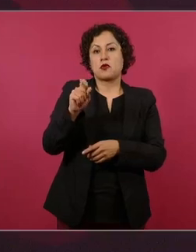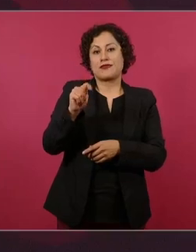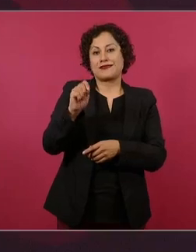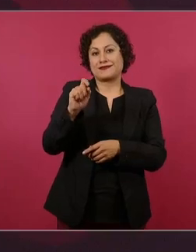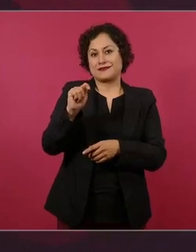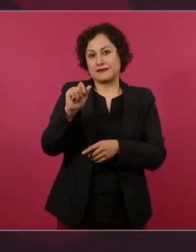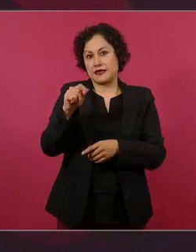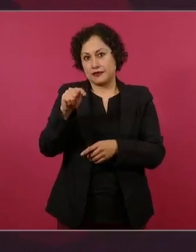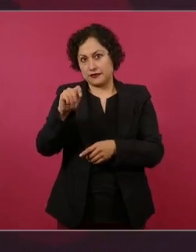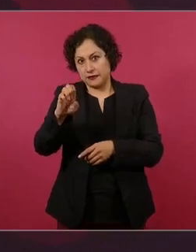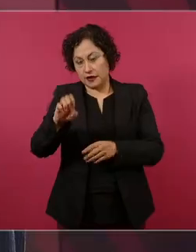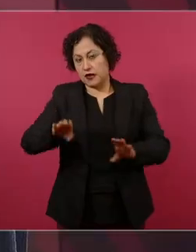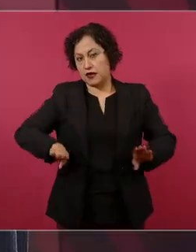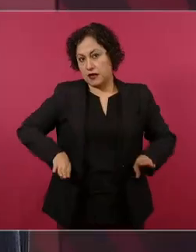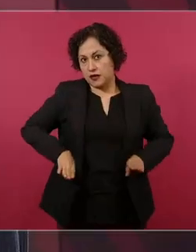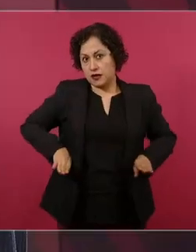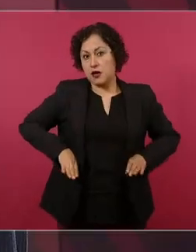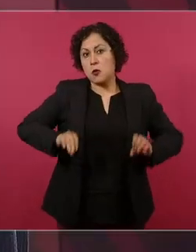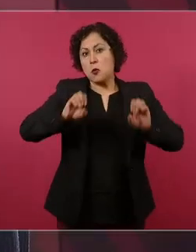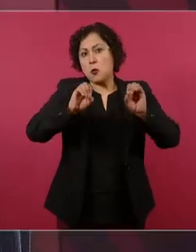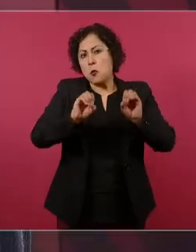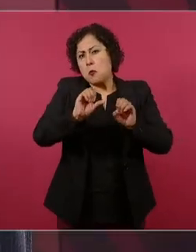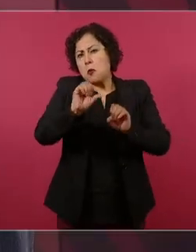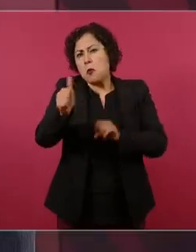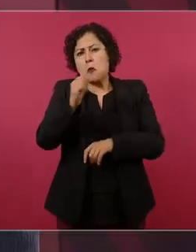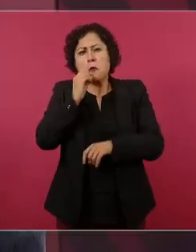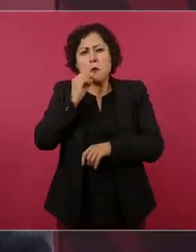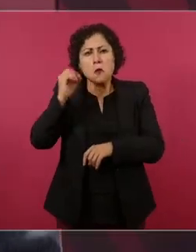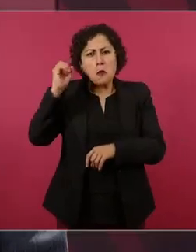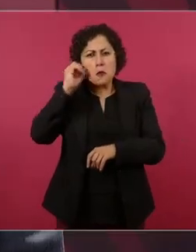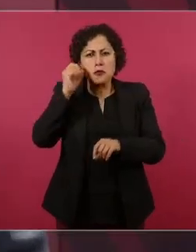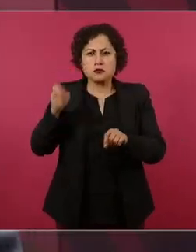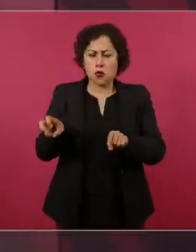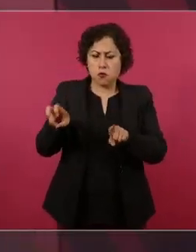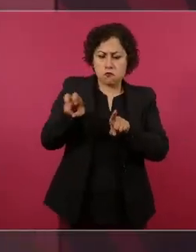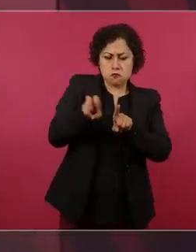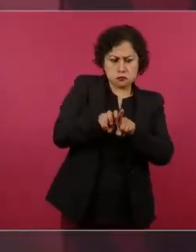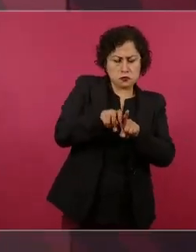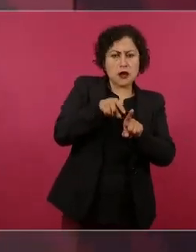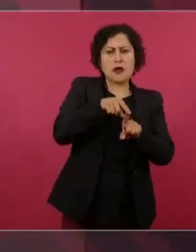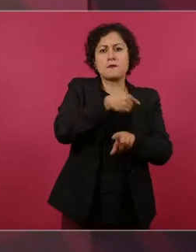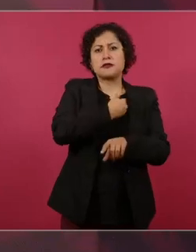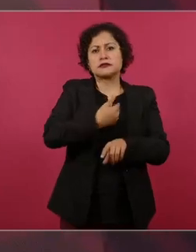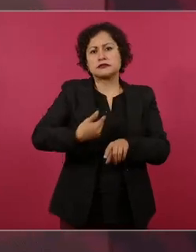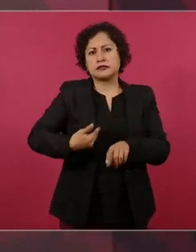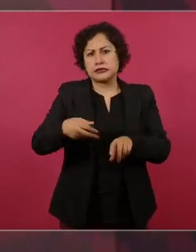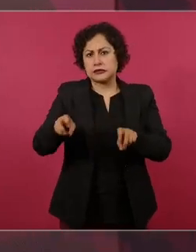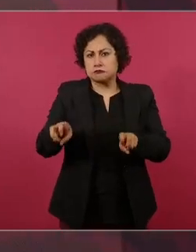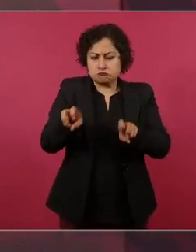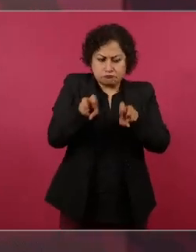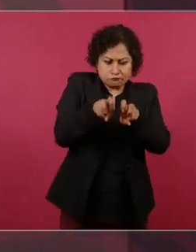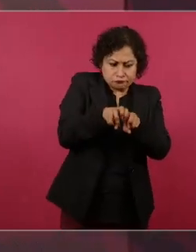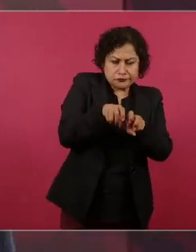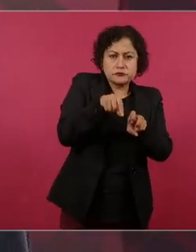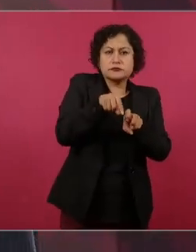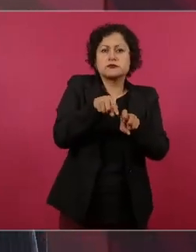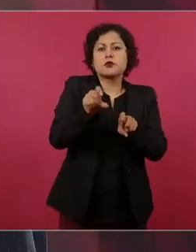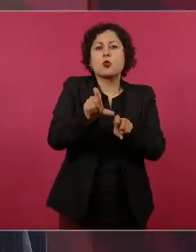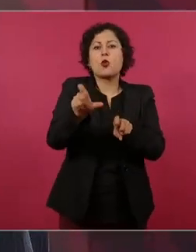católico, un obispo, antes que nada, antes de la toma de posesión,